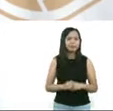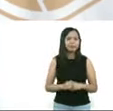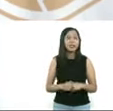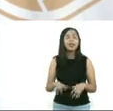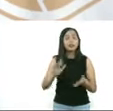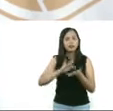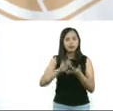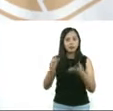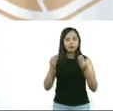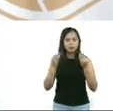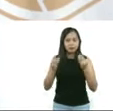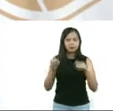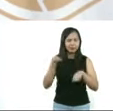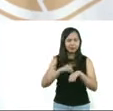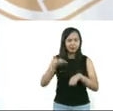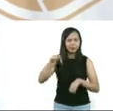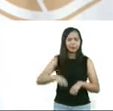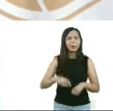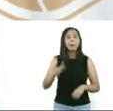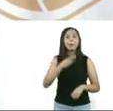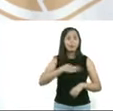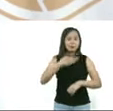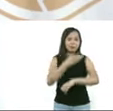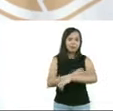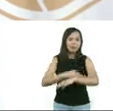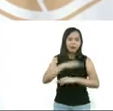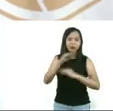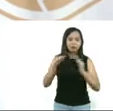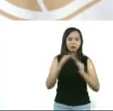por el día de hoy, nos vemos mañana. Buena tarde.